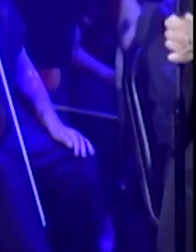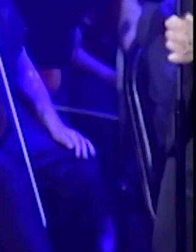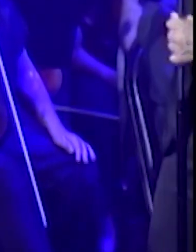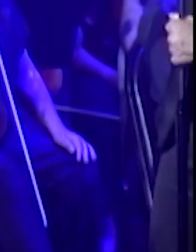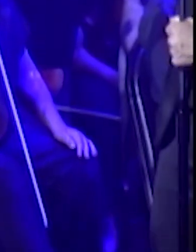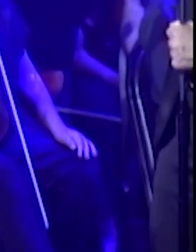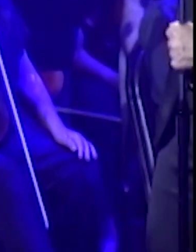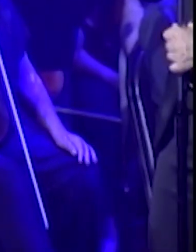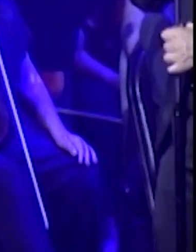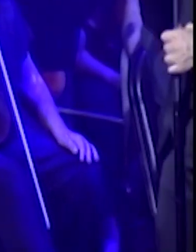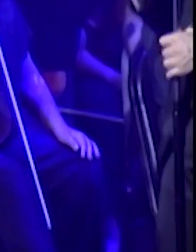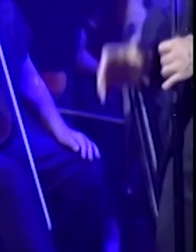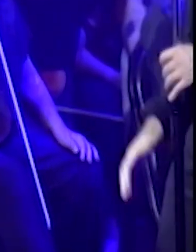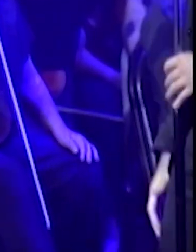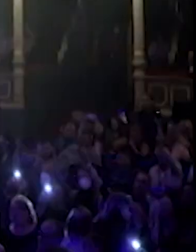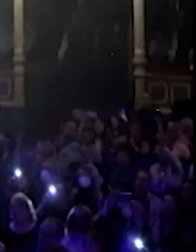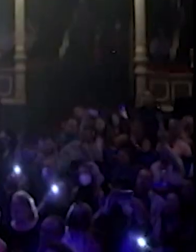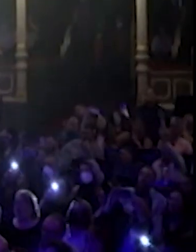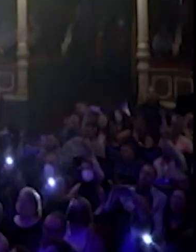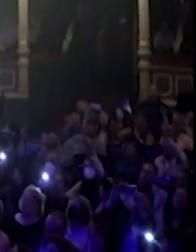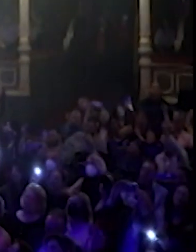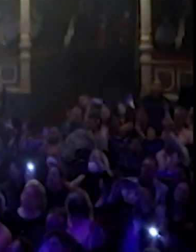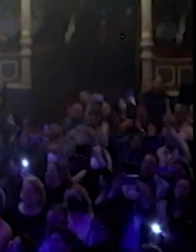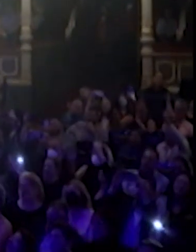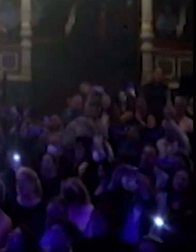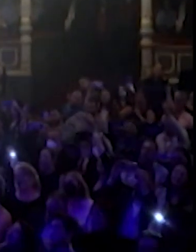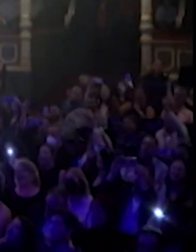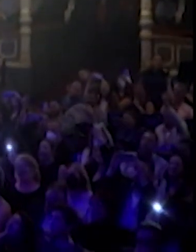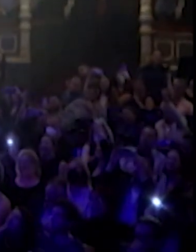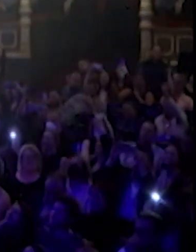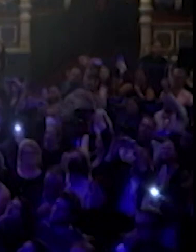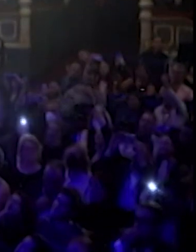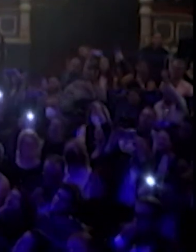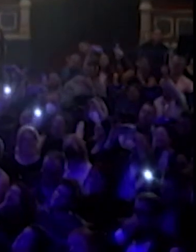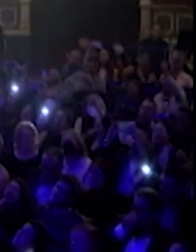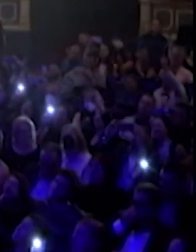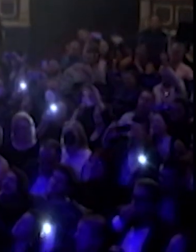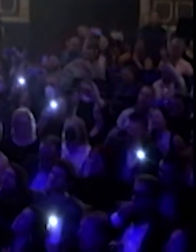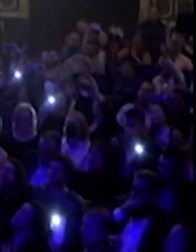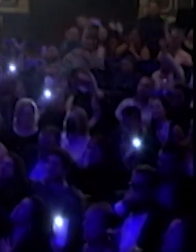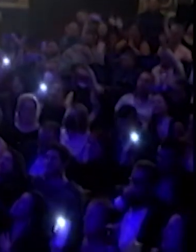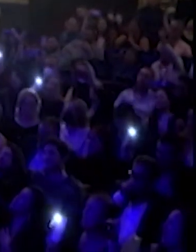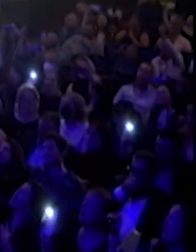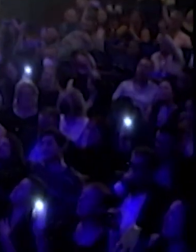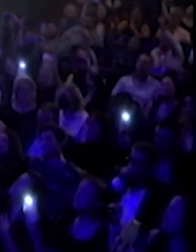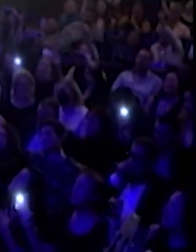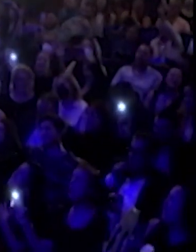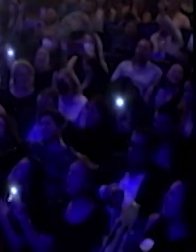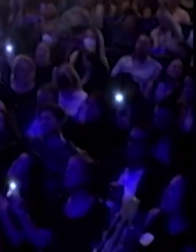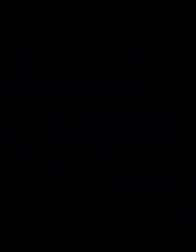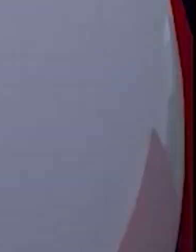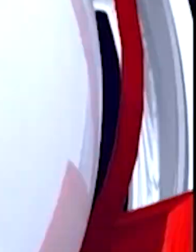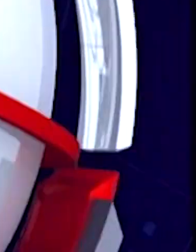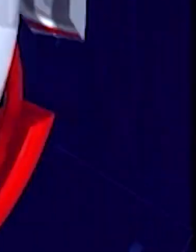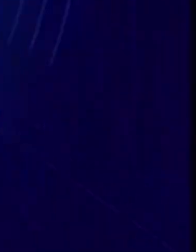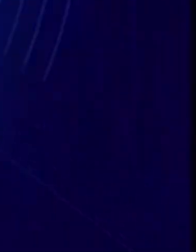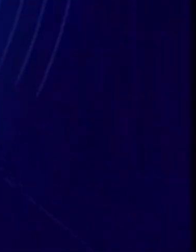hacer esta noche? Yo pienso que